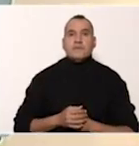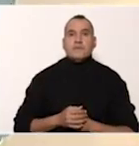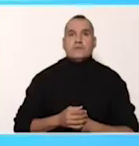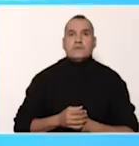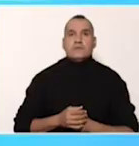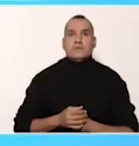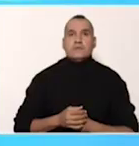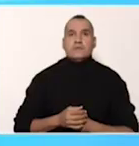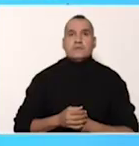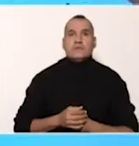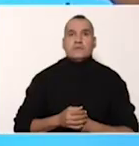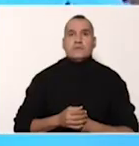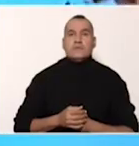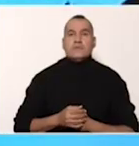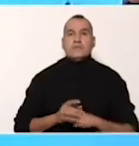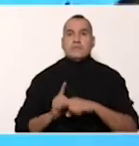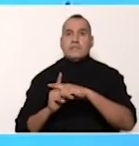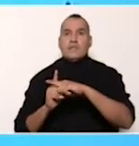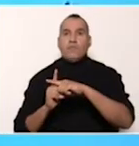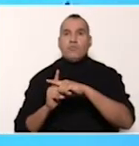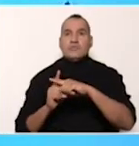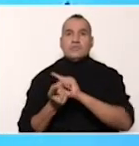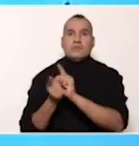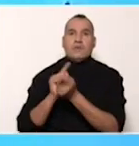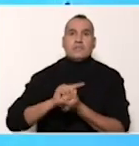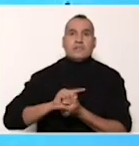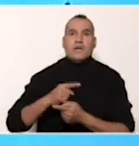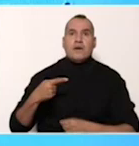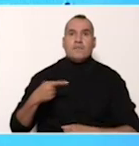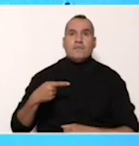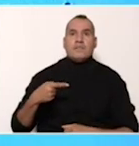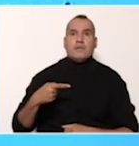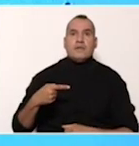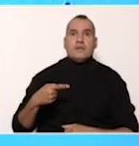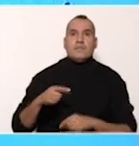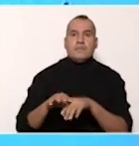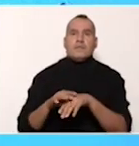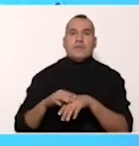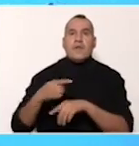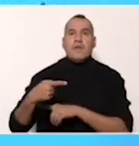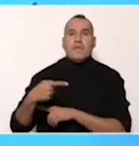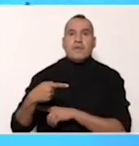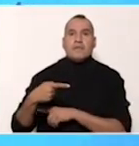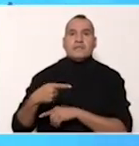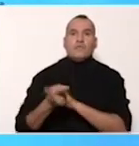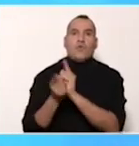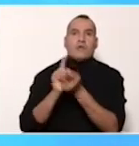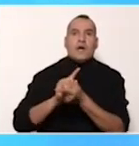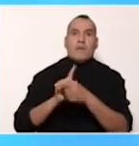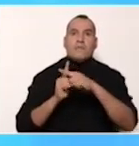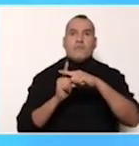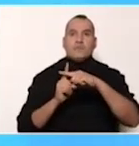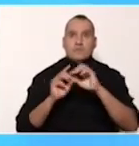Aquí sería negativo y esto pasaría a más. A este fue que le cambié